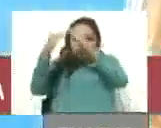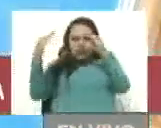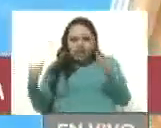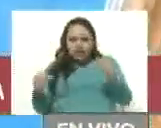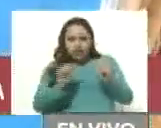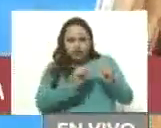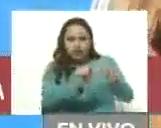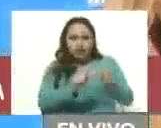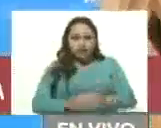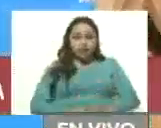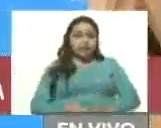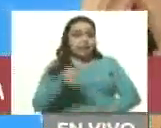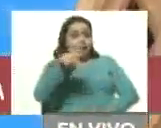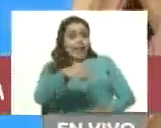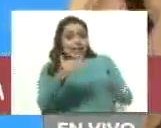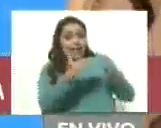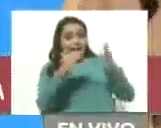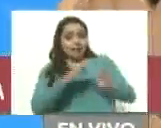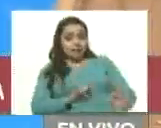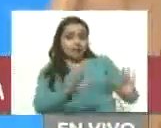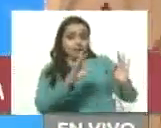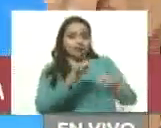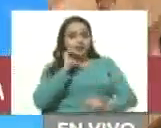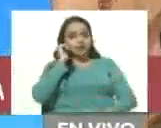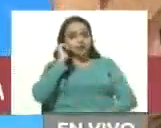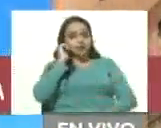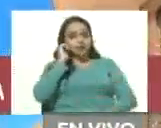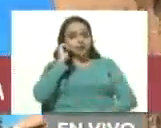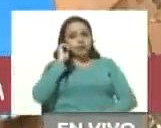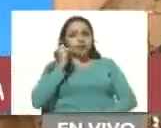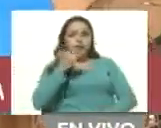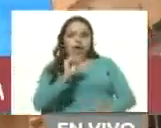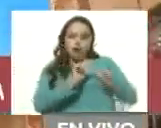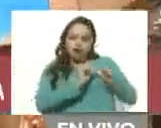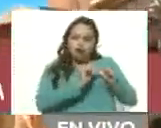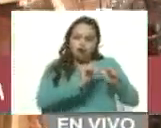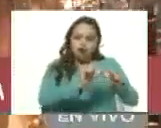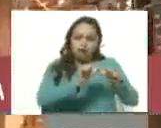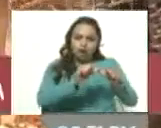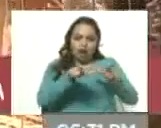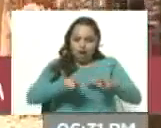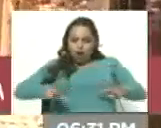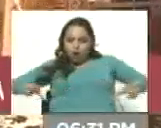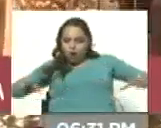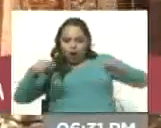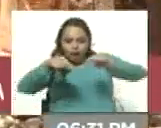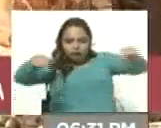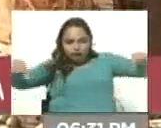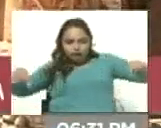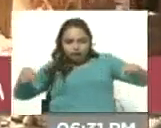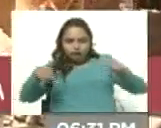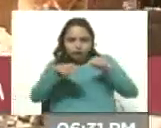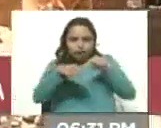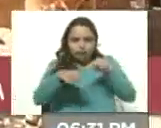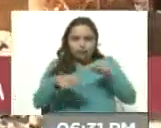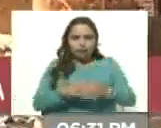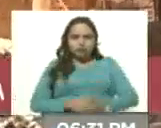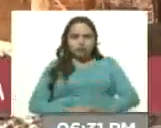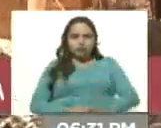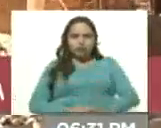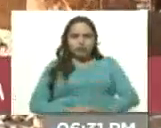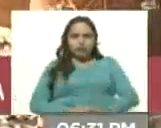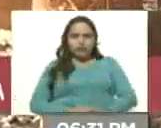en esta ocasión específico se basta se está manteniendo el perímetro de la casa y manteniendo unos retiro